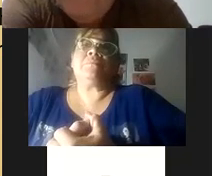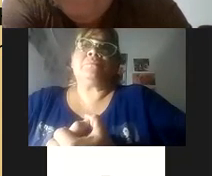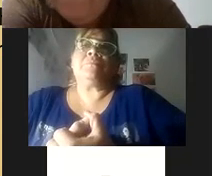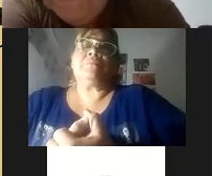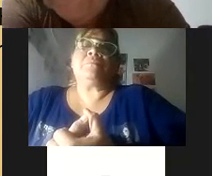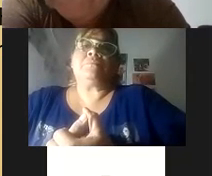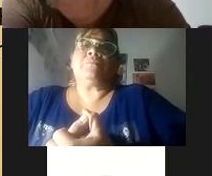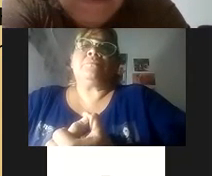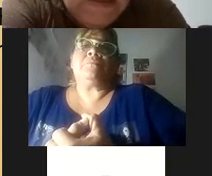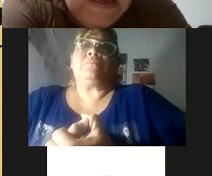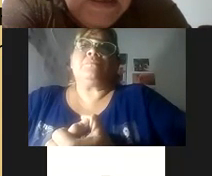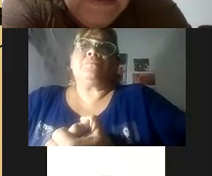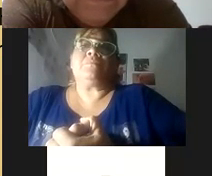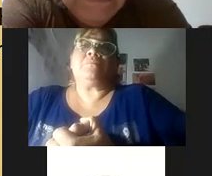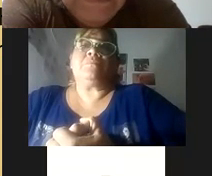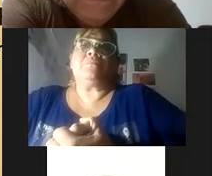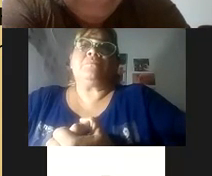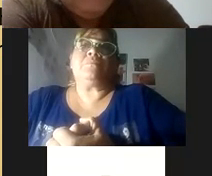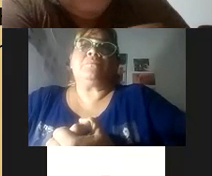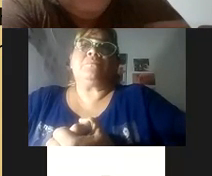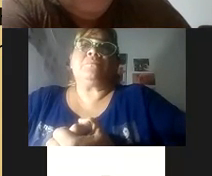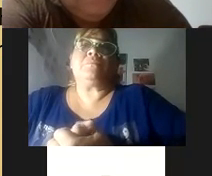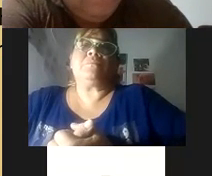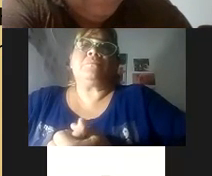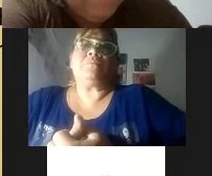O lo mismo en el caso del